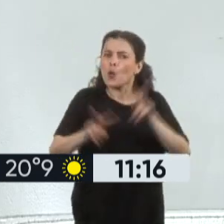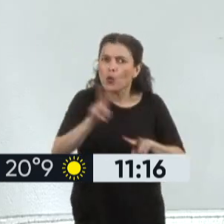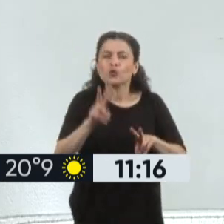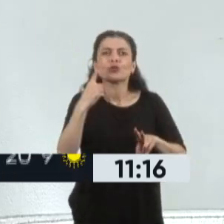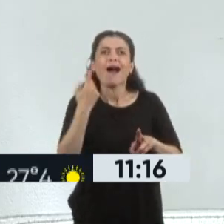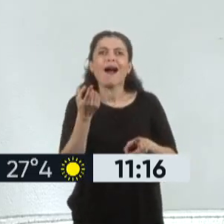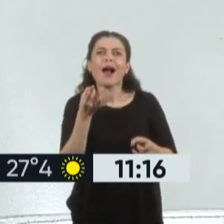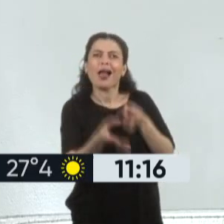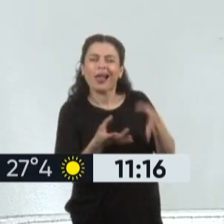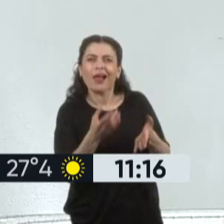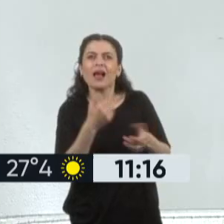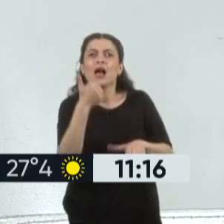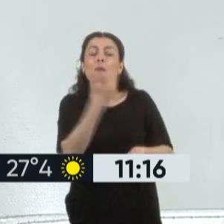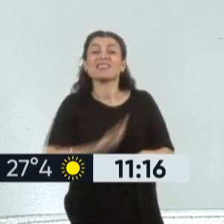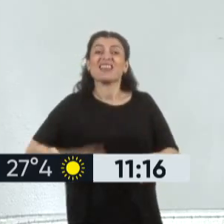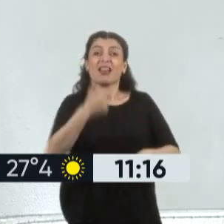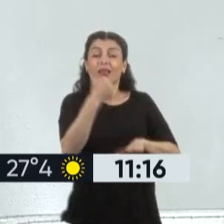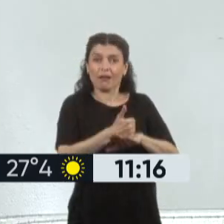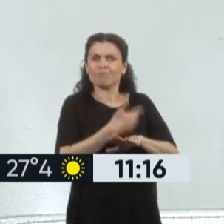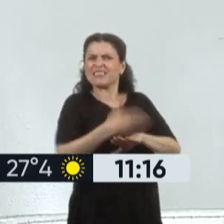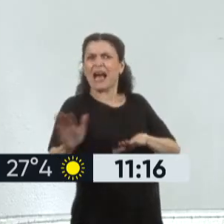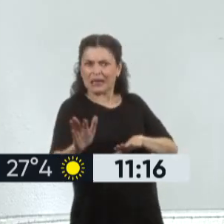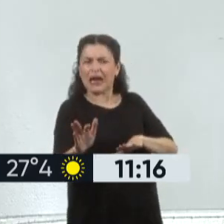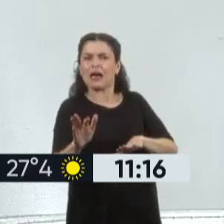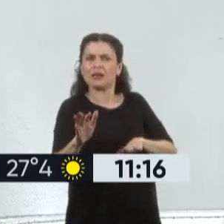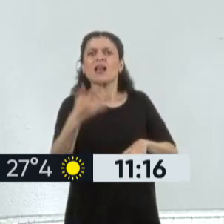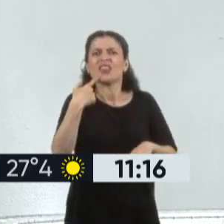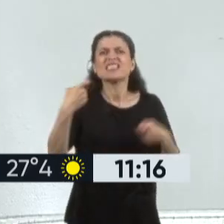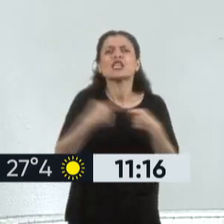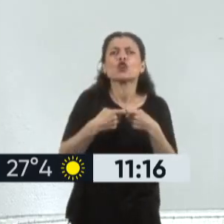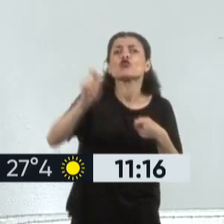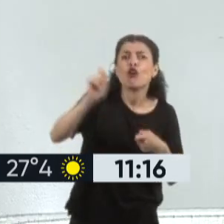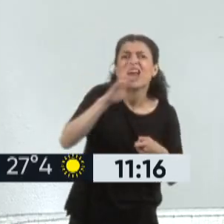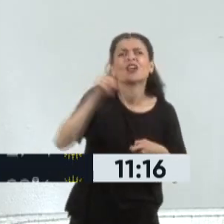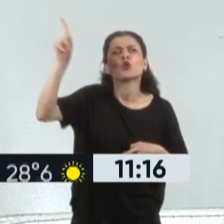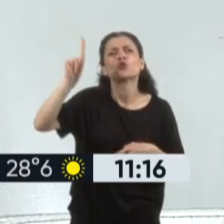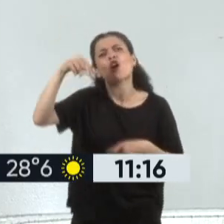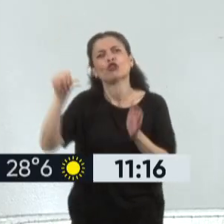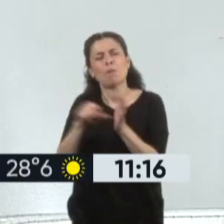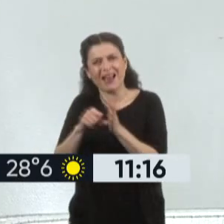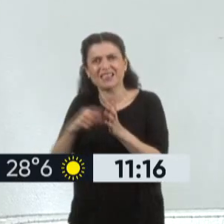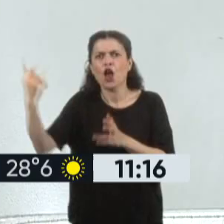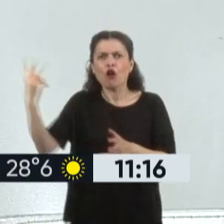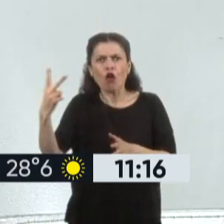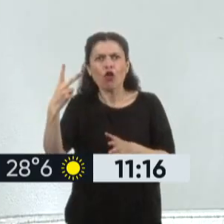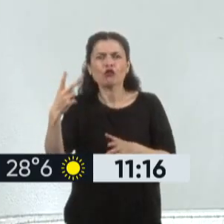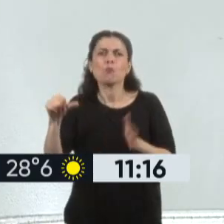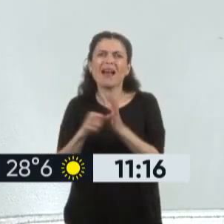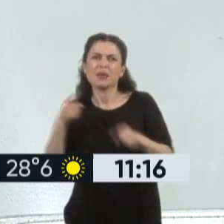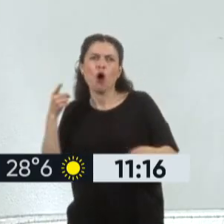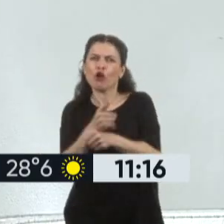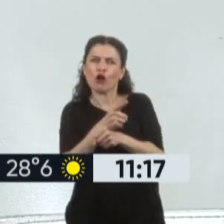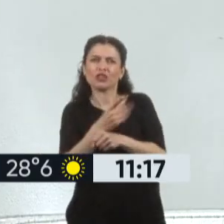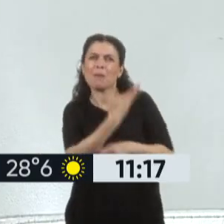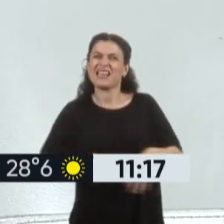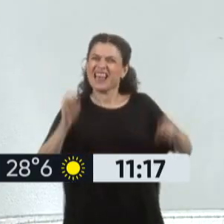Javier Milei procedente de Rusia, con naturalmente su canal ruso RT o bien otros organismos. Si lo